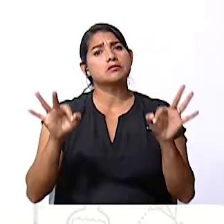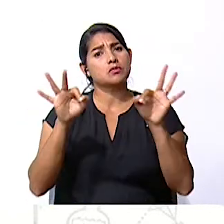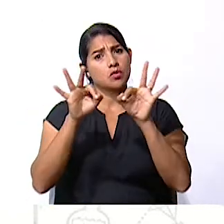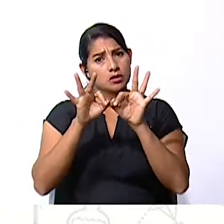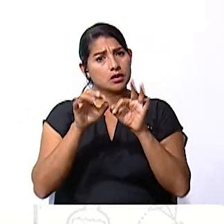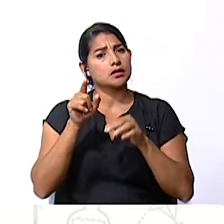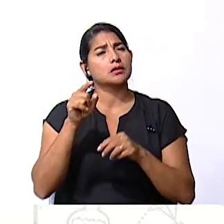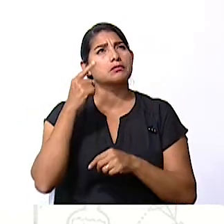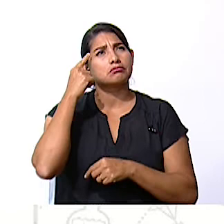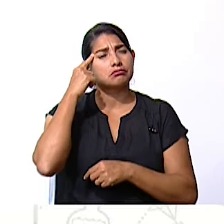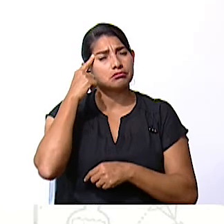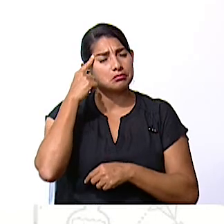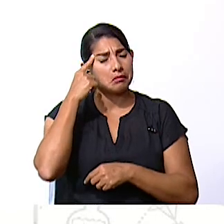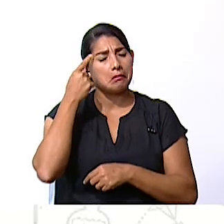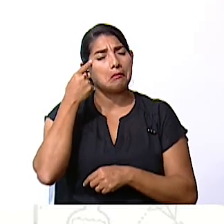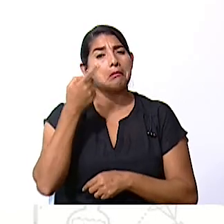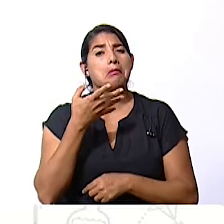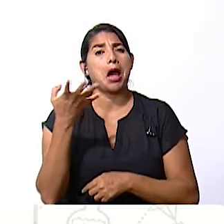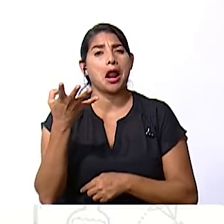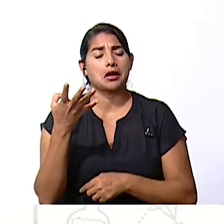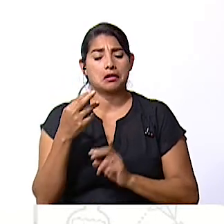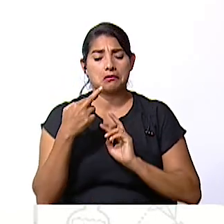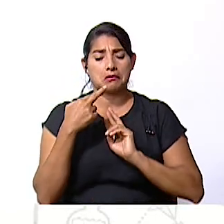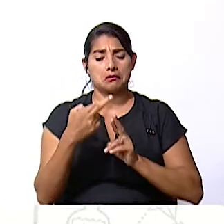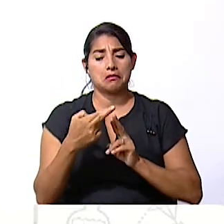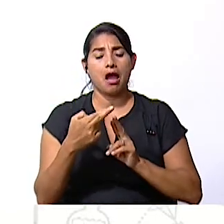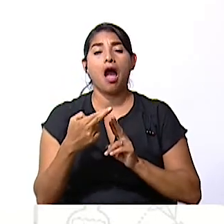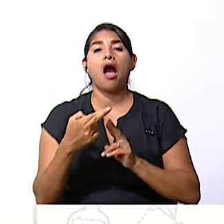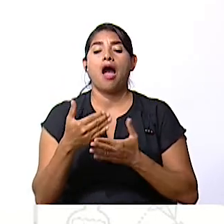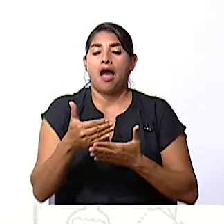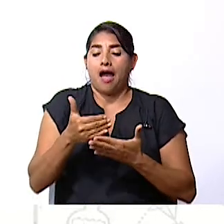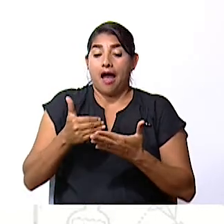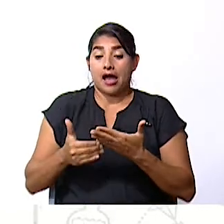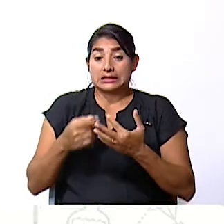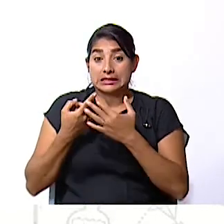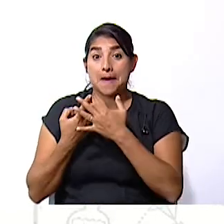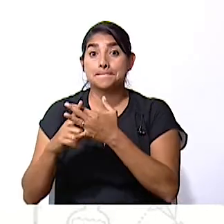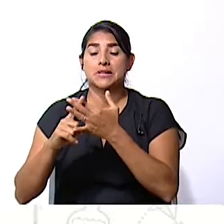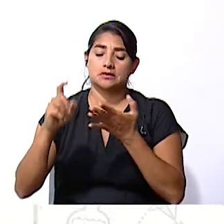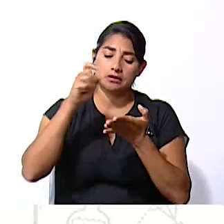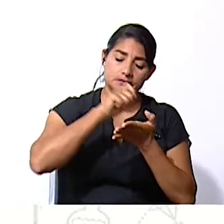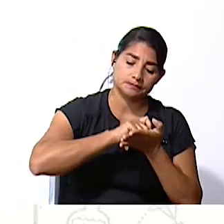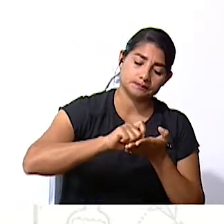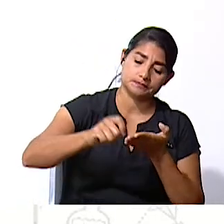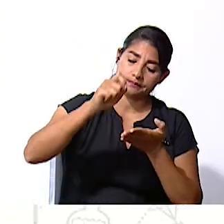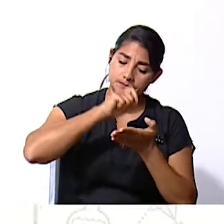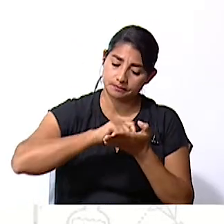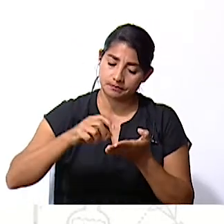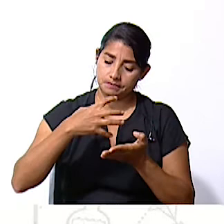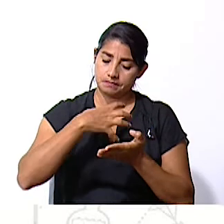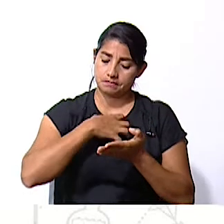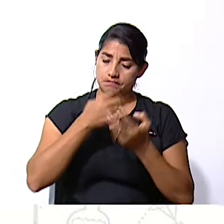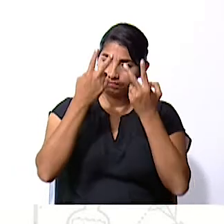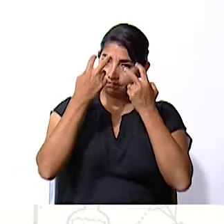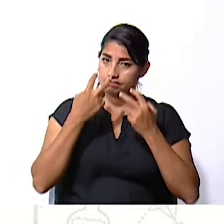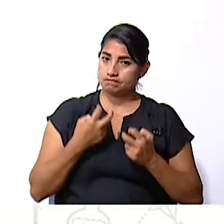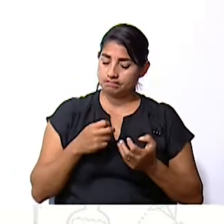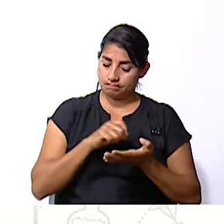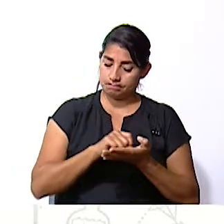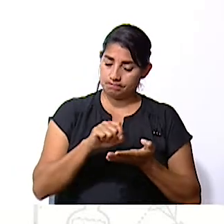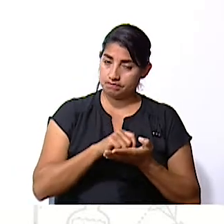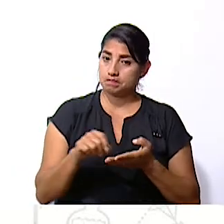importante responder a estas preguntas antes de empezar a escribir su texto.